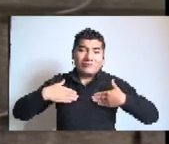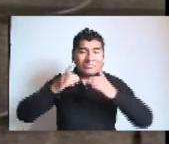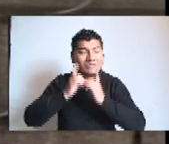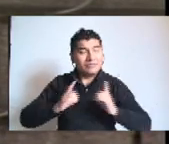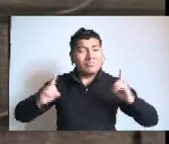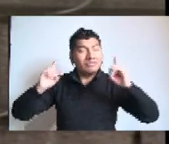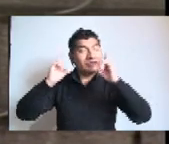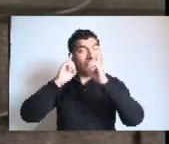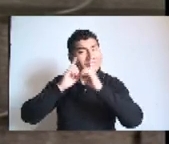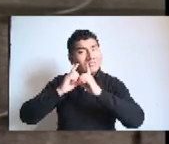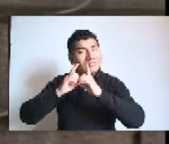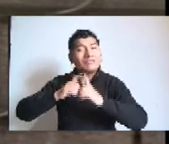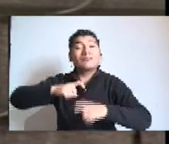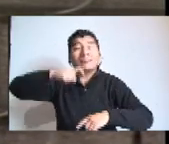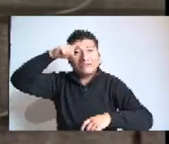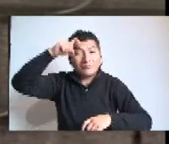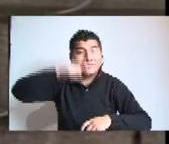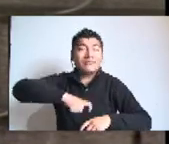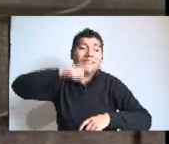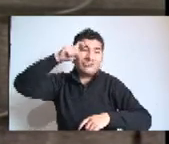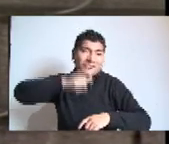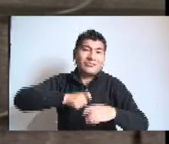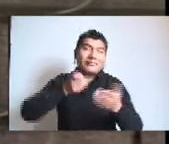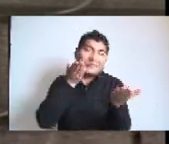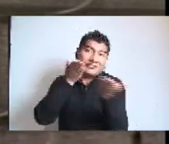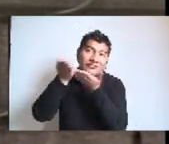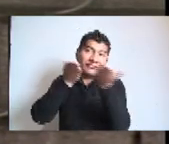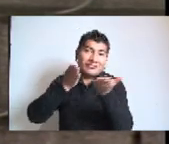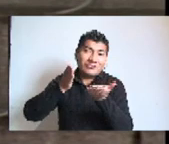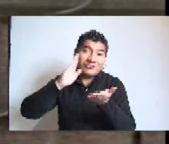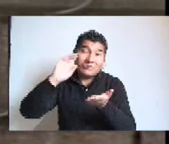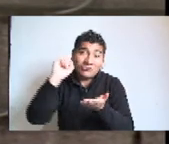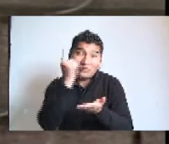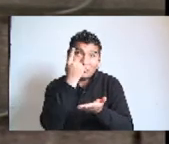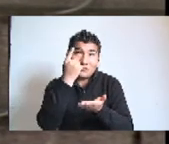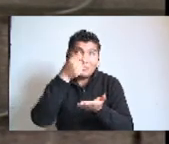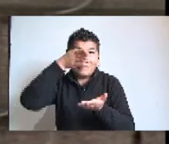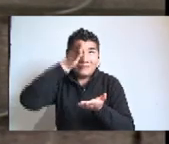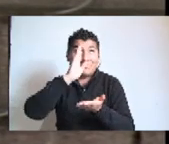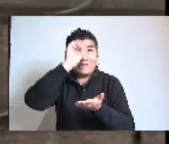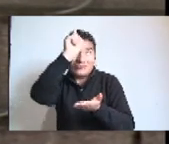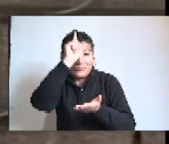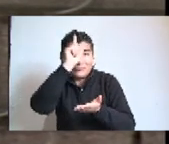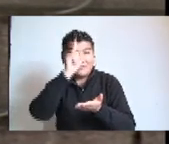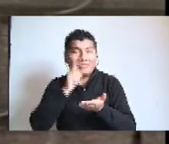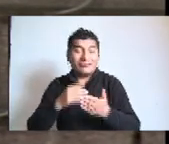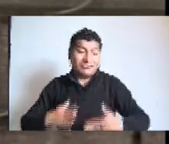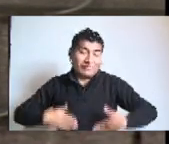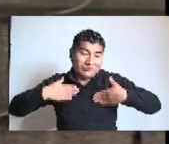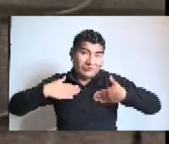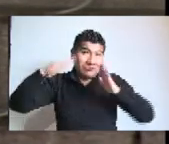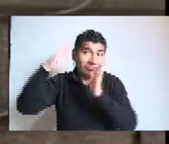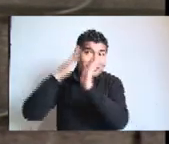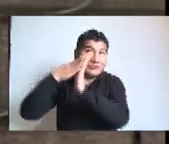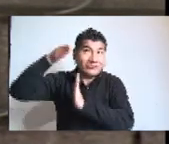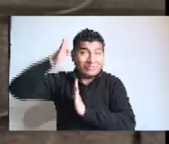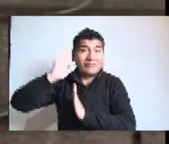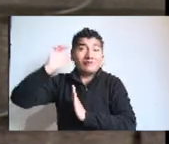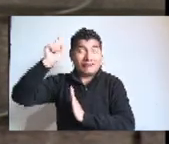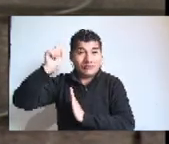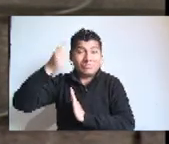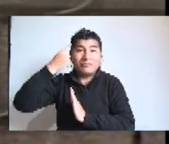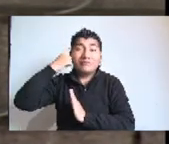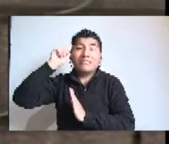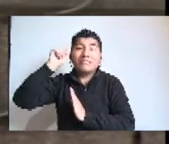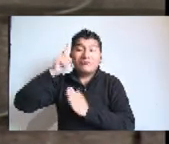digna, debemos servir solo a Dios, vivir delante de Dios,